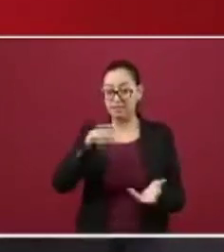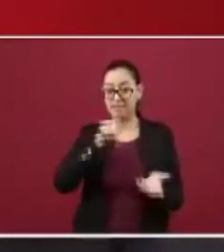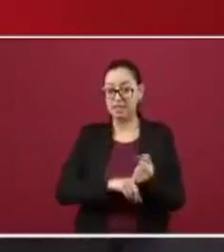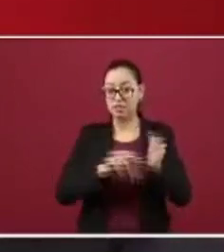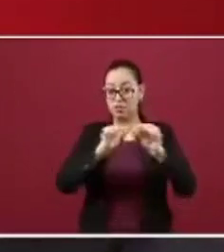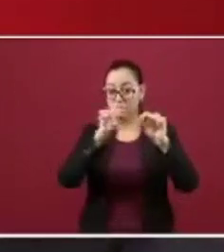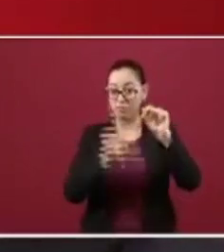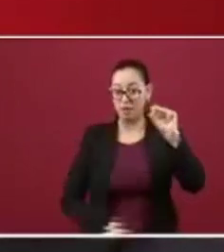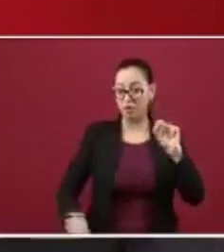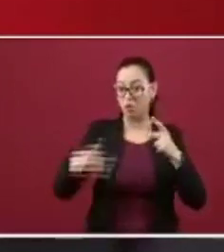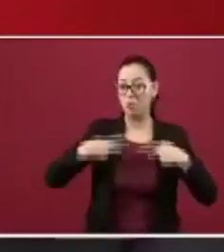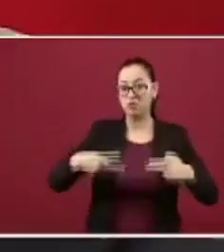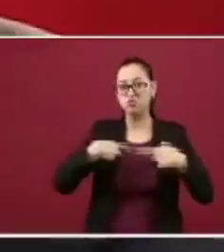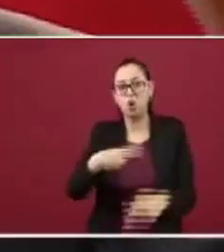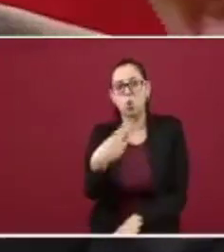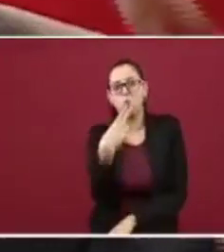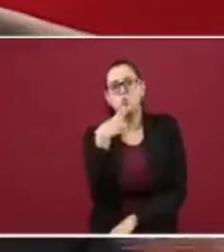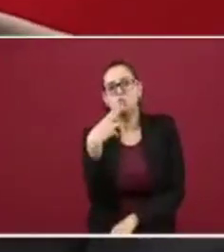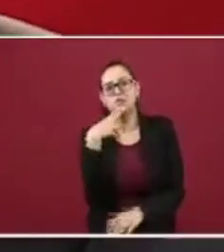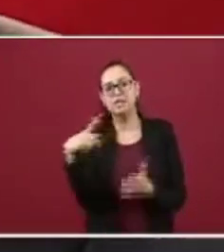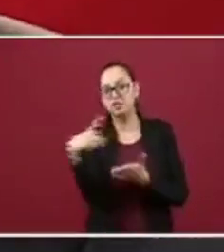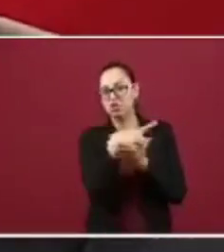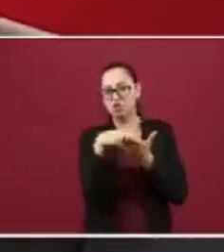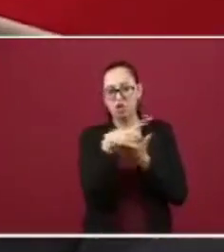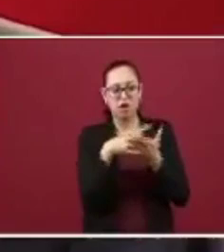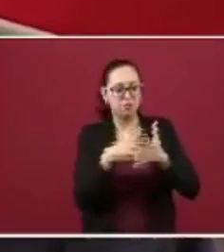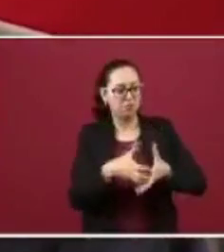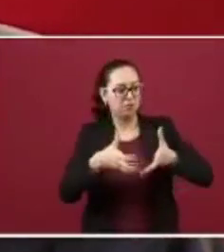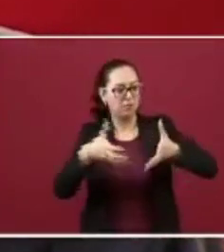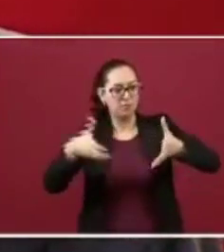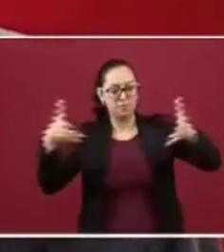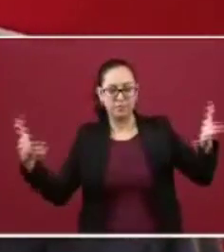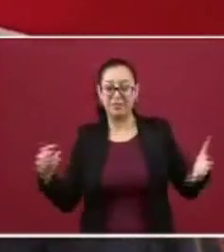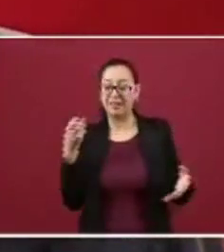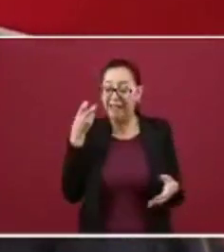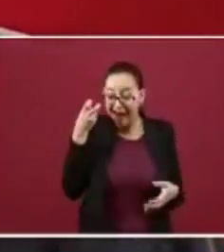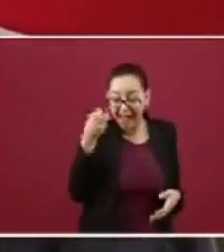Entonces, tenemos que atender eso.